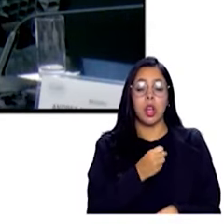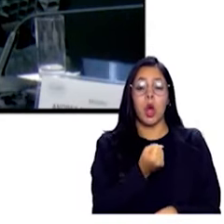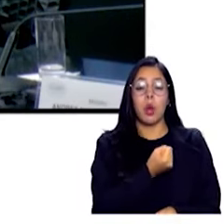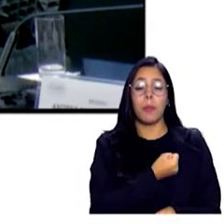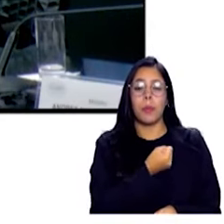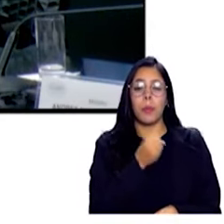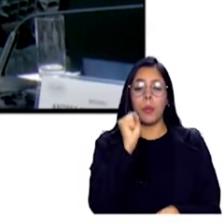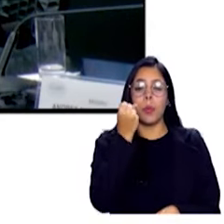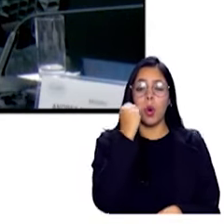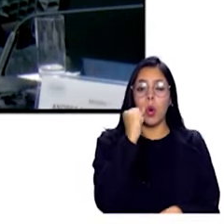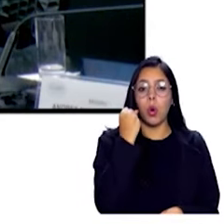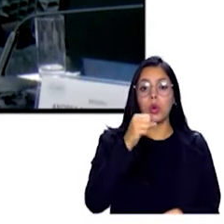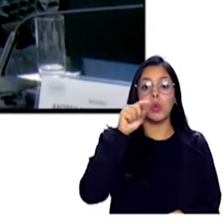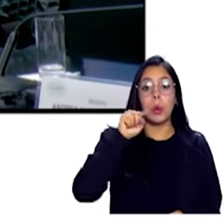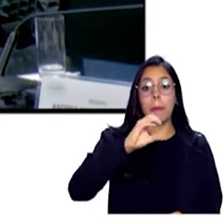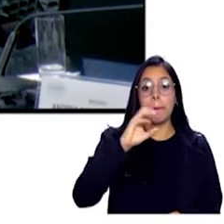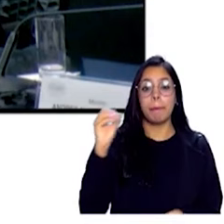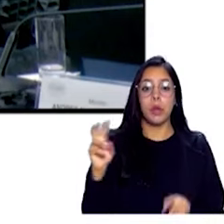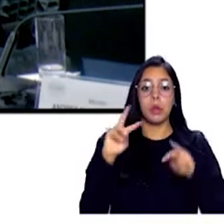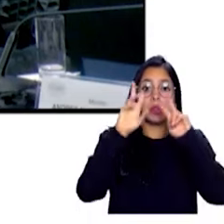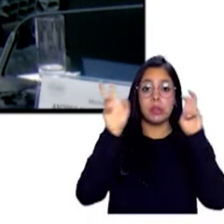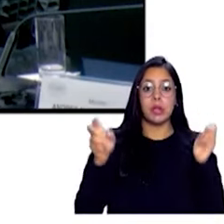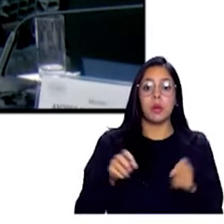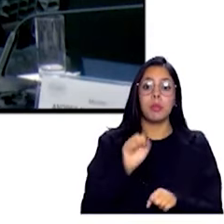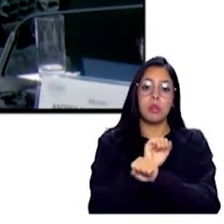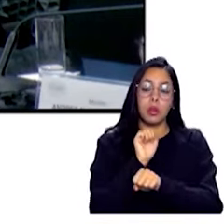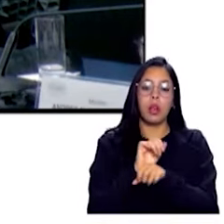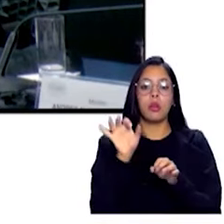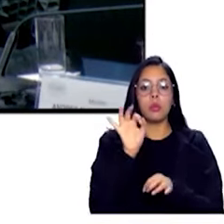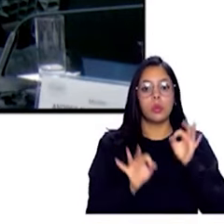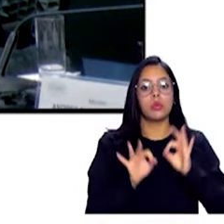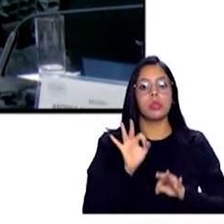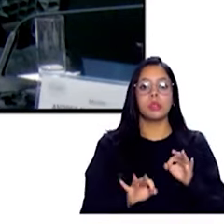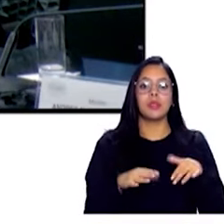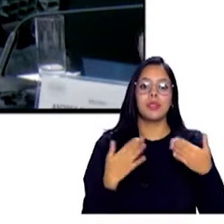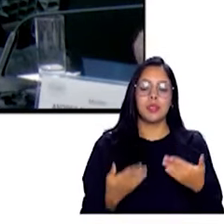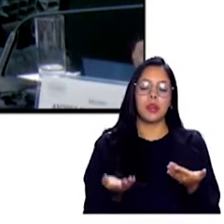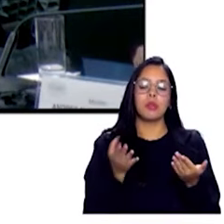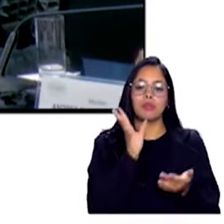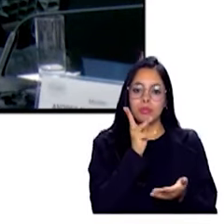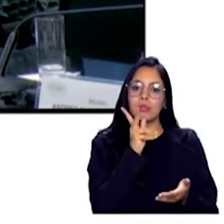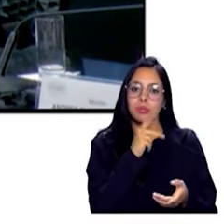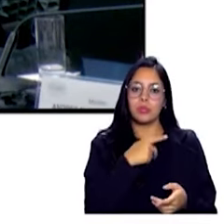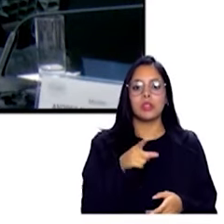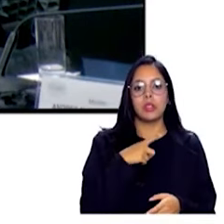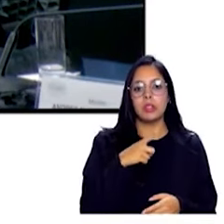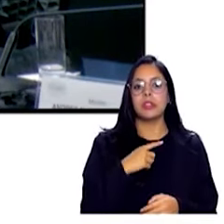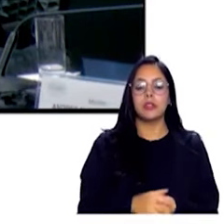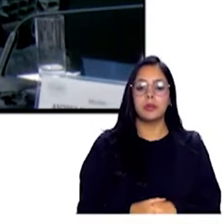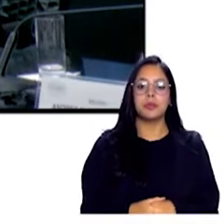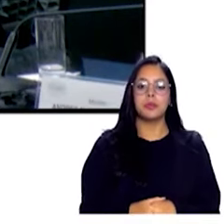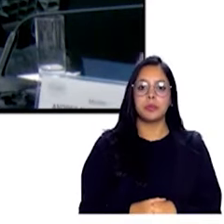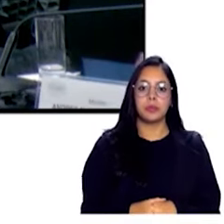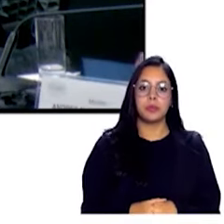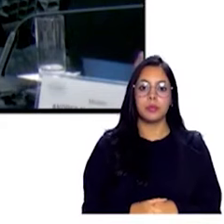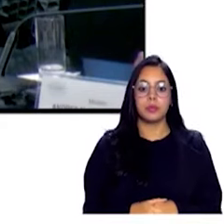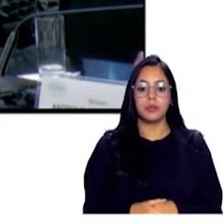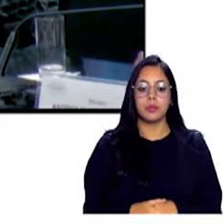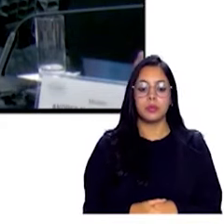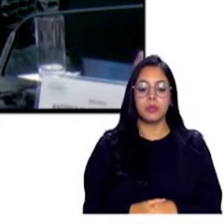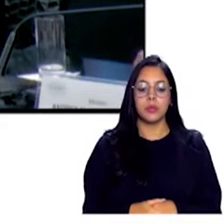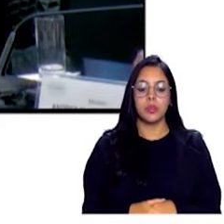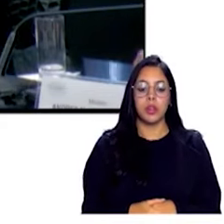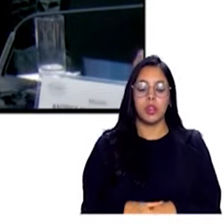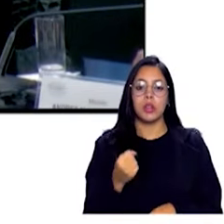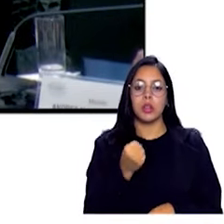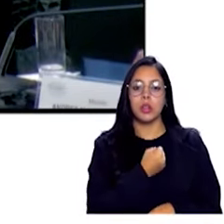resoluciones se retras esto estas cantidades Van fluct de ao a ao Pero más o